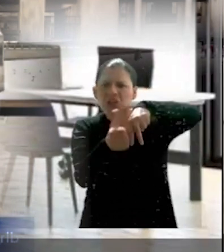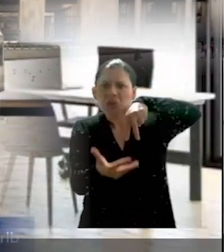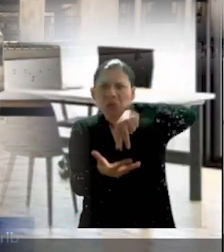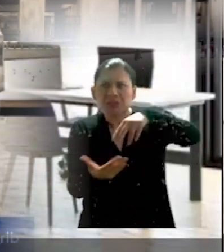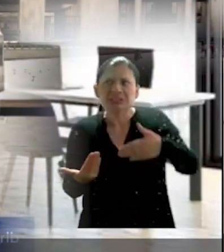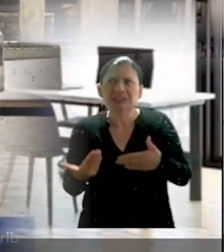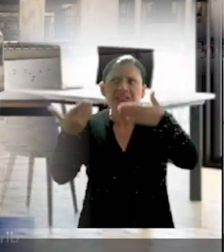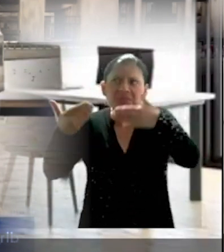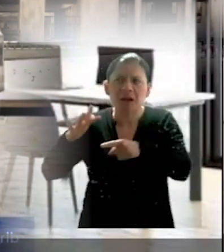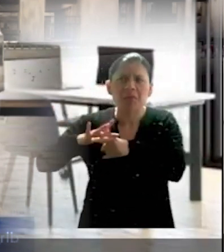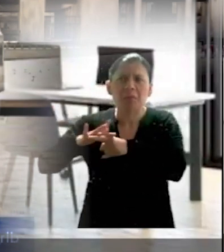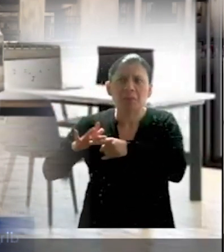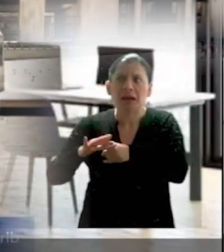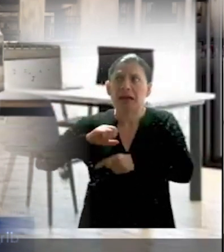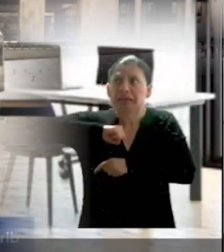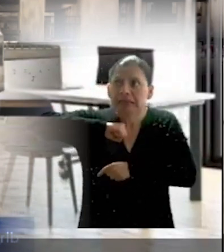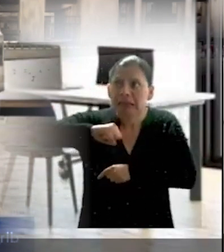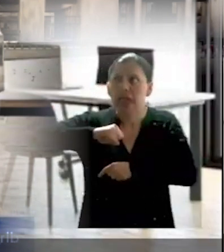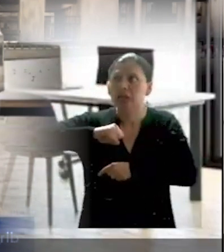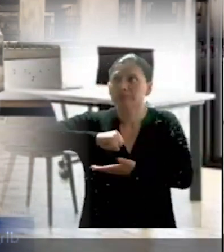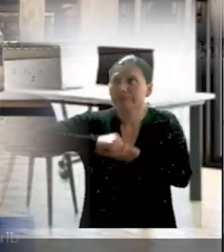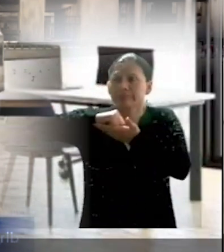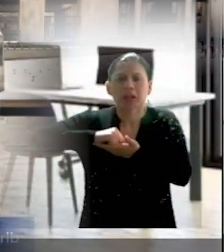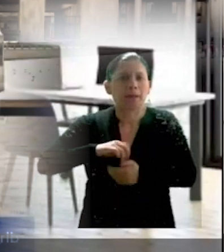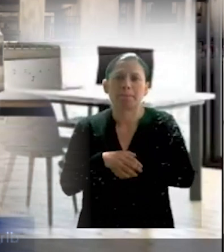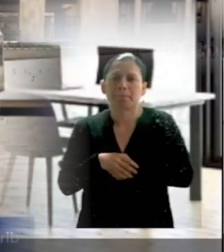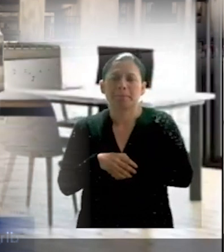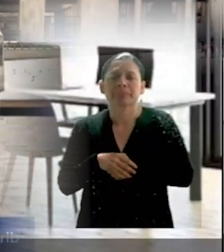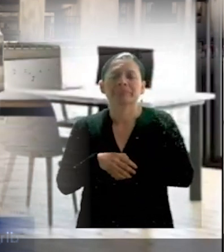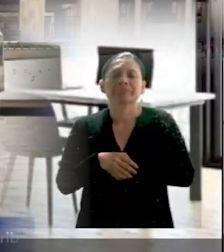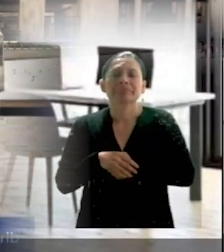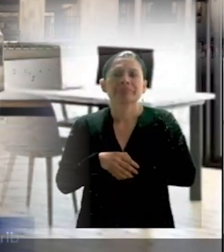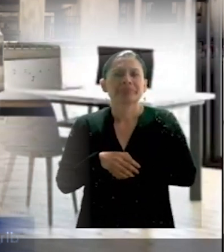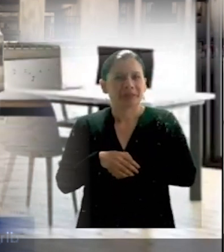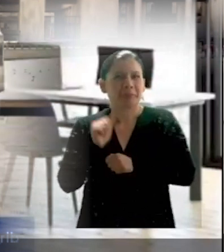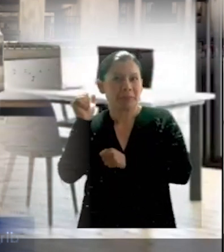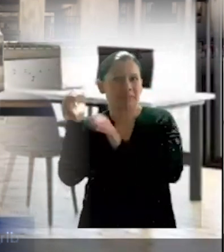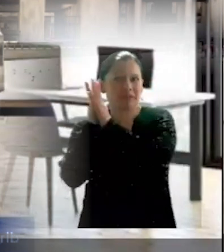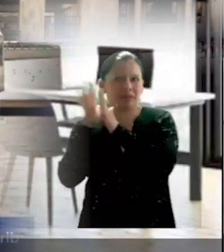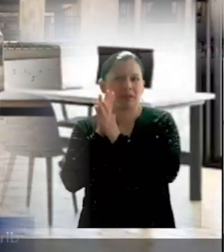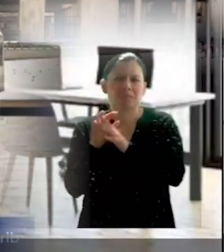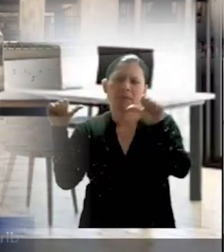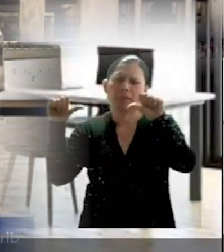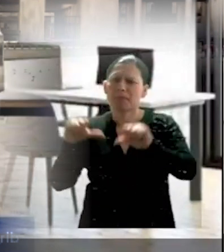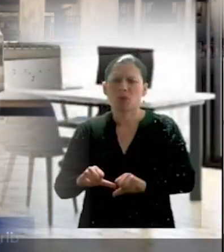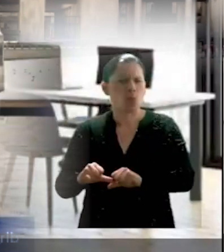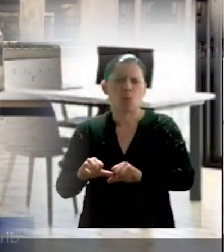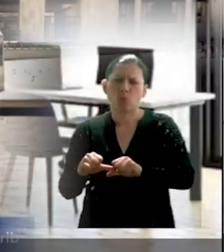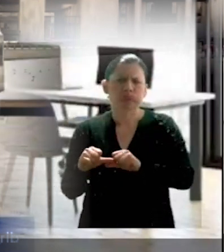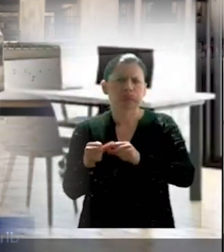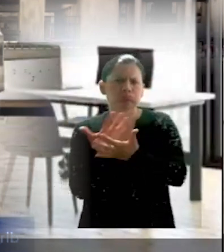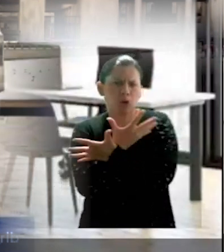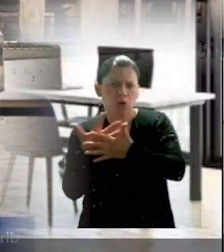de garantía a sus derechos fundamentales. Pero como dijo usted, no todo es malo, ciertamente habla también